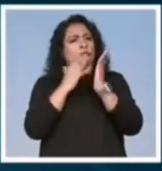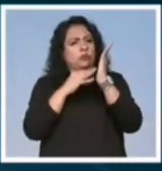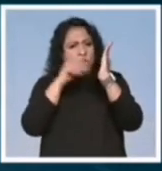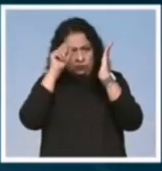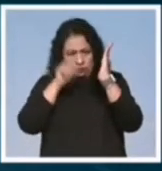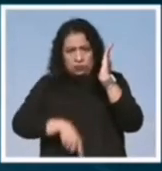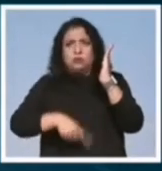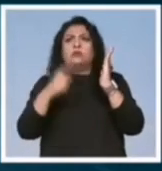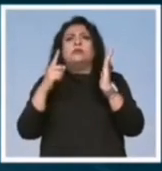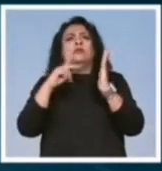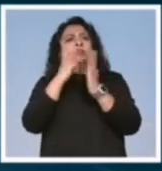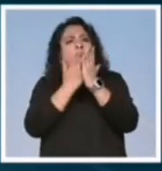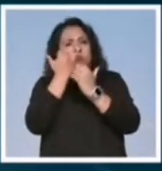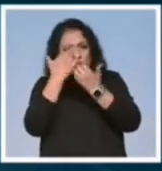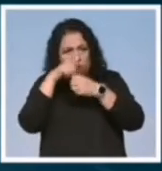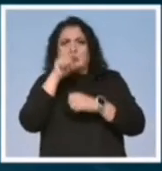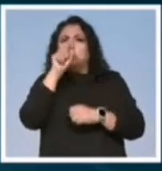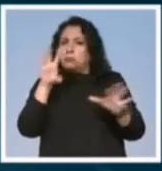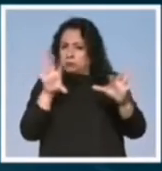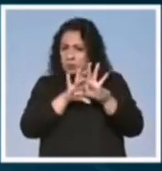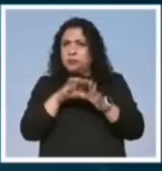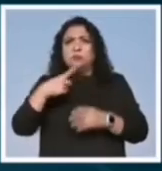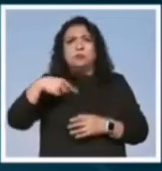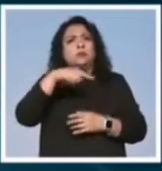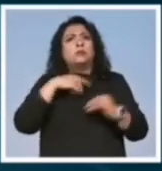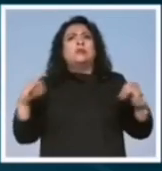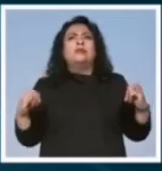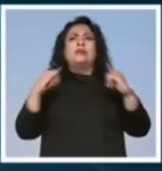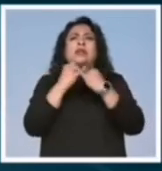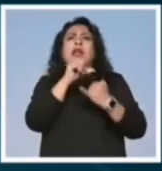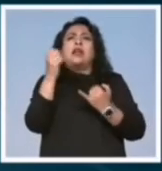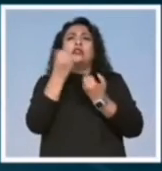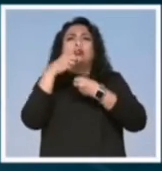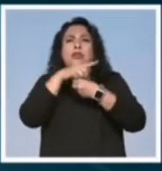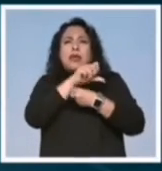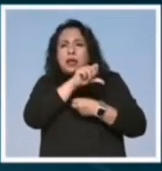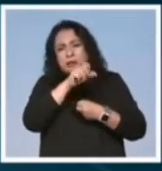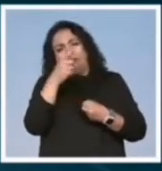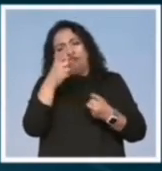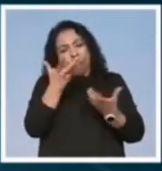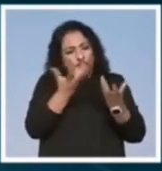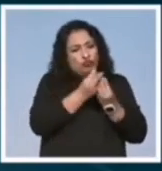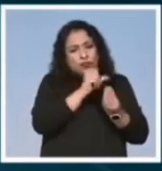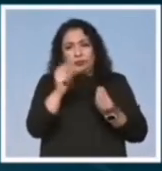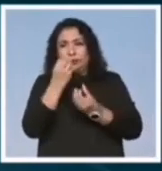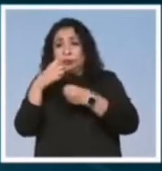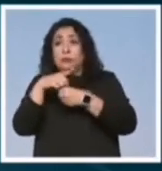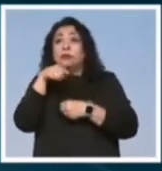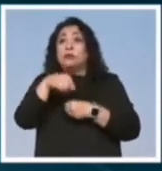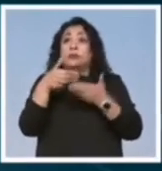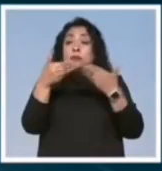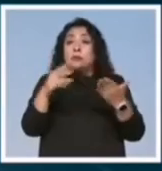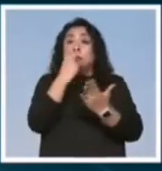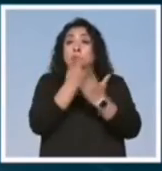literatura, es proyectos sociales. Somos una institución de la sociedad para la sociedad. Para esta